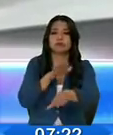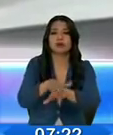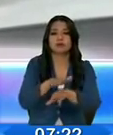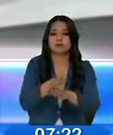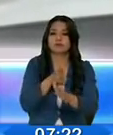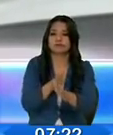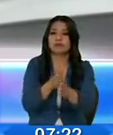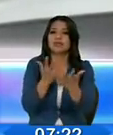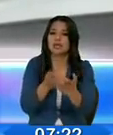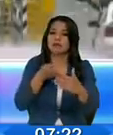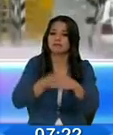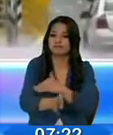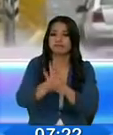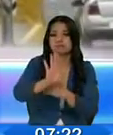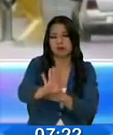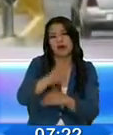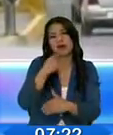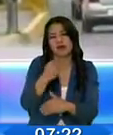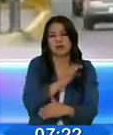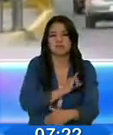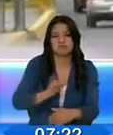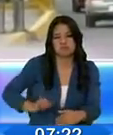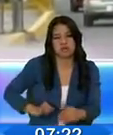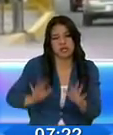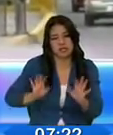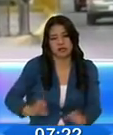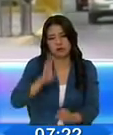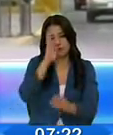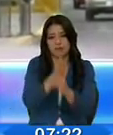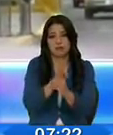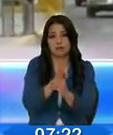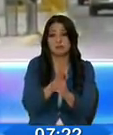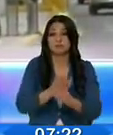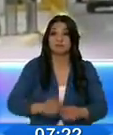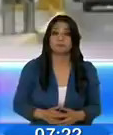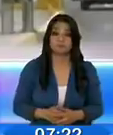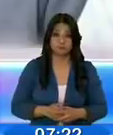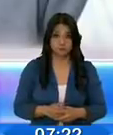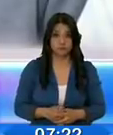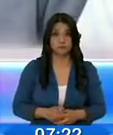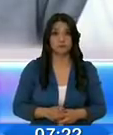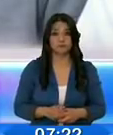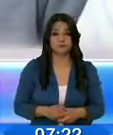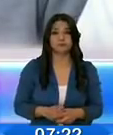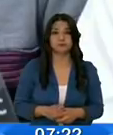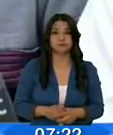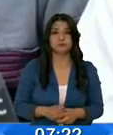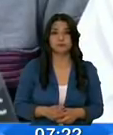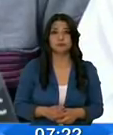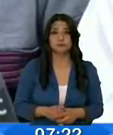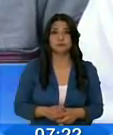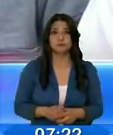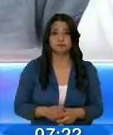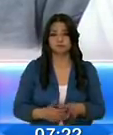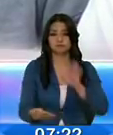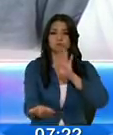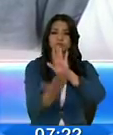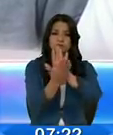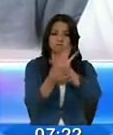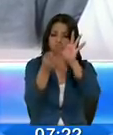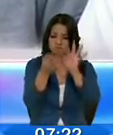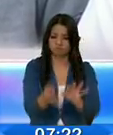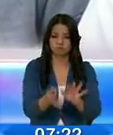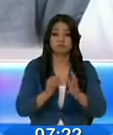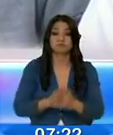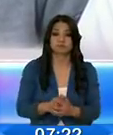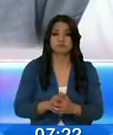carga vehicular. Gran cantidad de vehículos buscaban cruzar a la ciudad de Ipiales y viceversa. Hemos actuado con frontalidad y todo lo que hemos